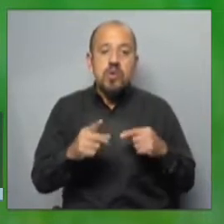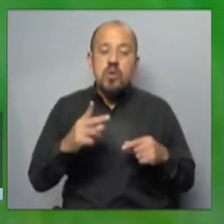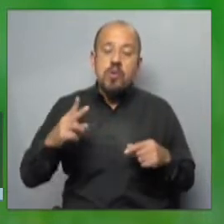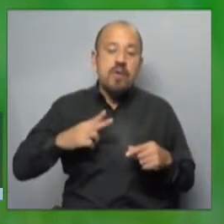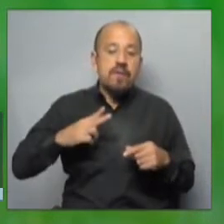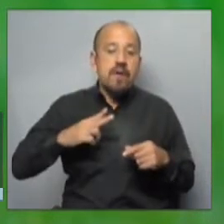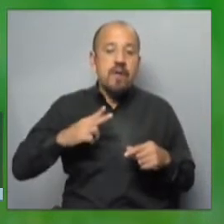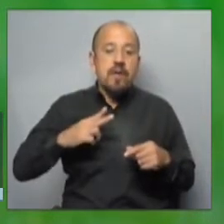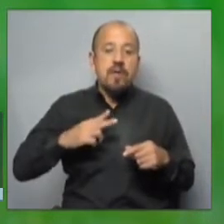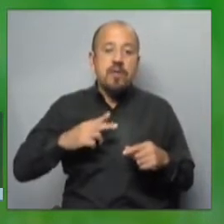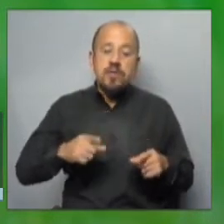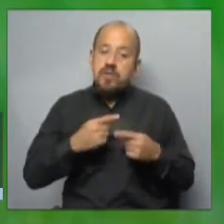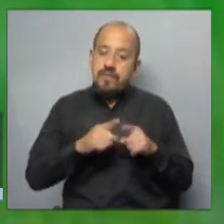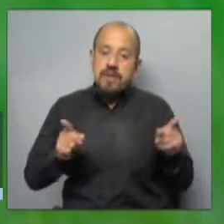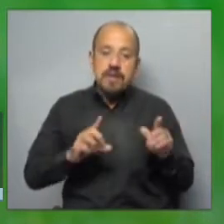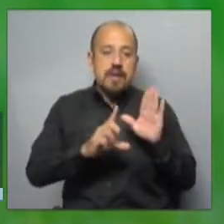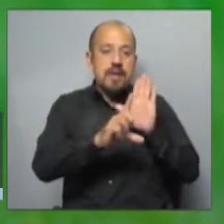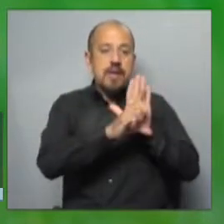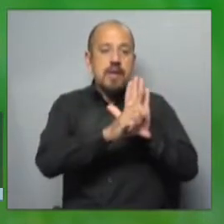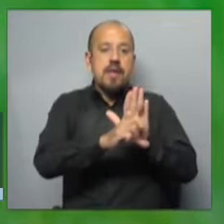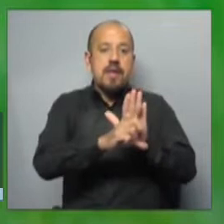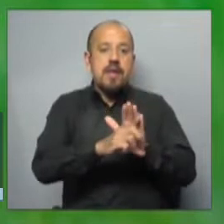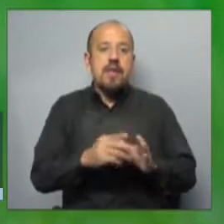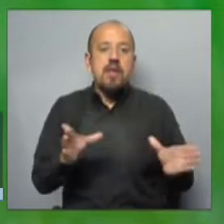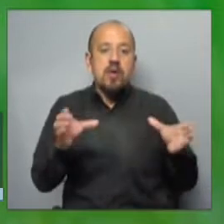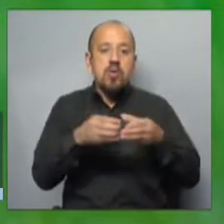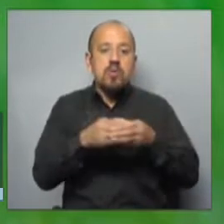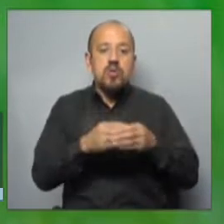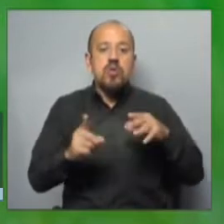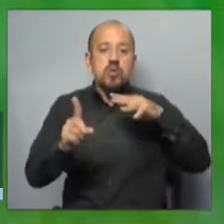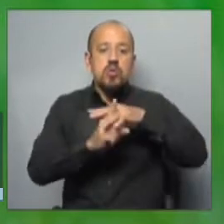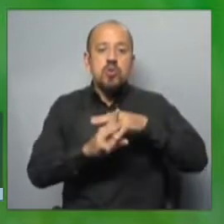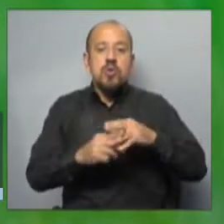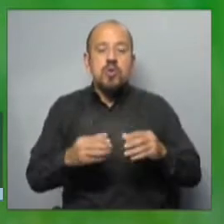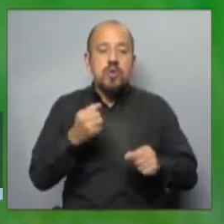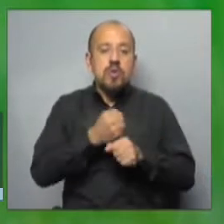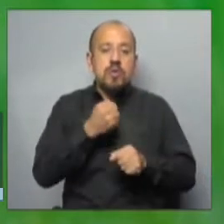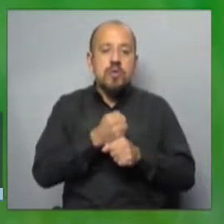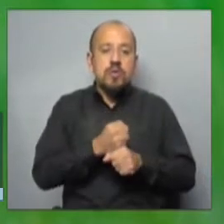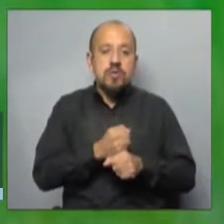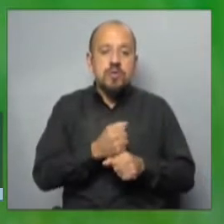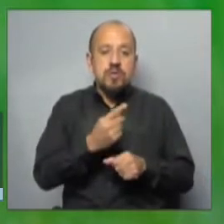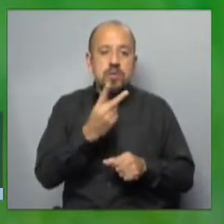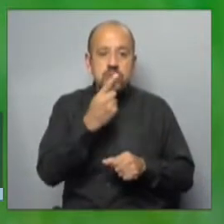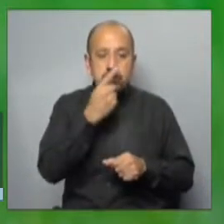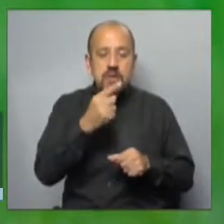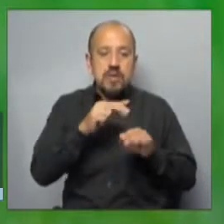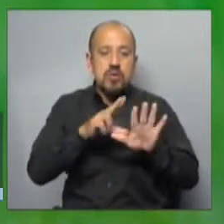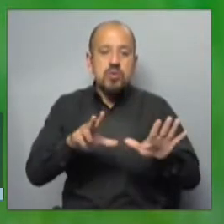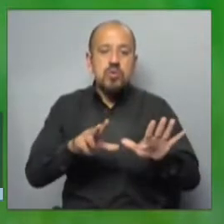que socorre por otra ley esa es la comisión nacional de inclusión laboral creada en 2018